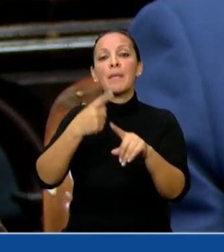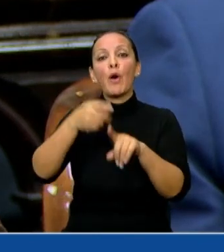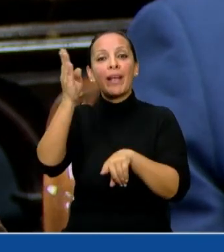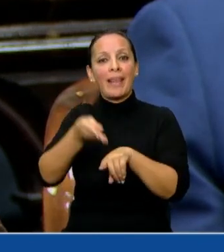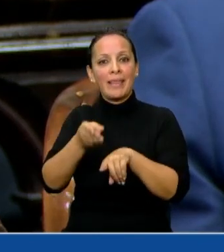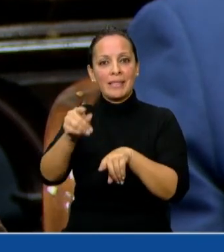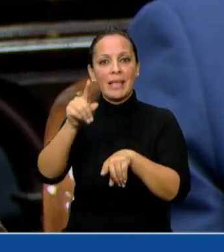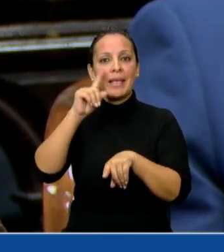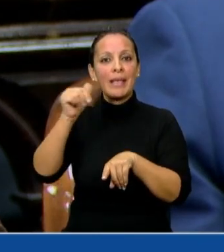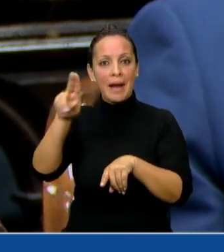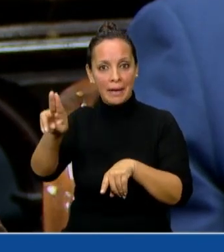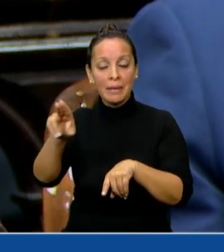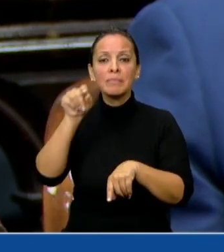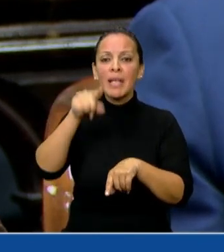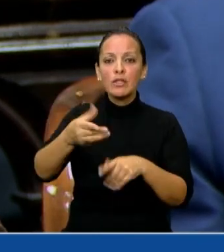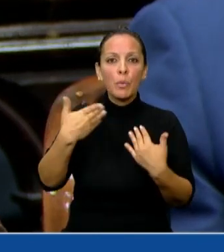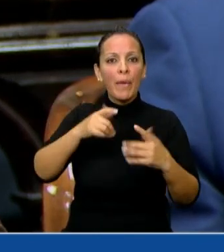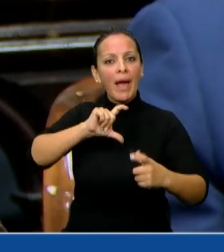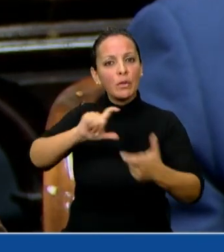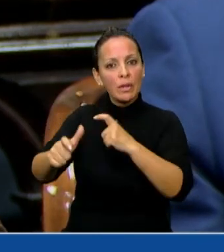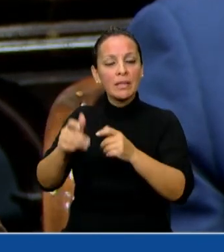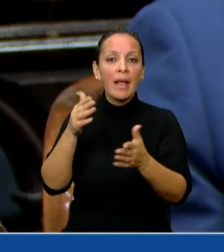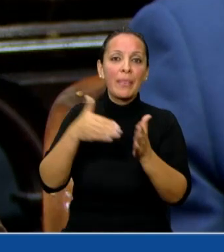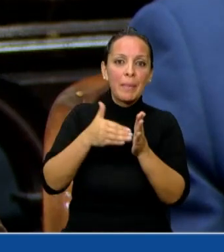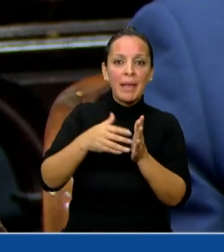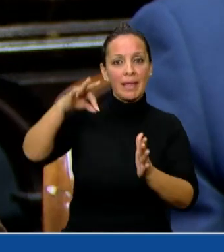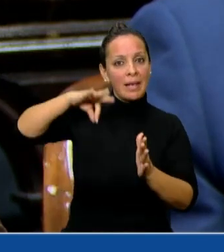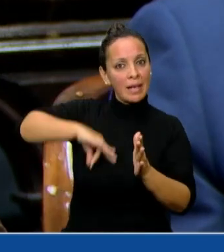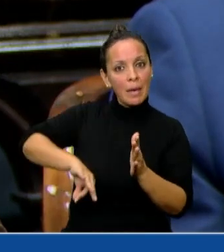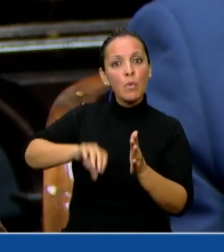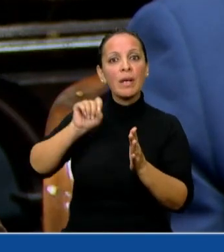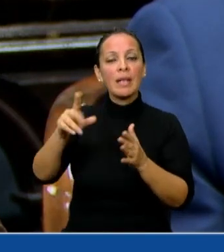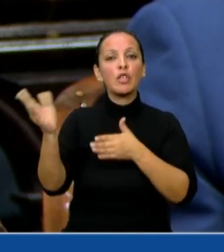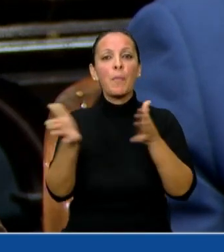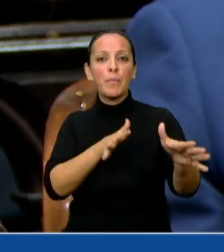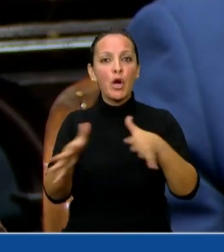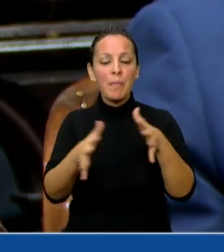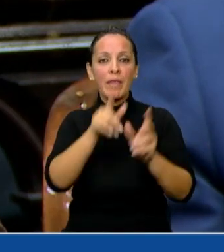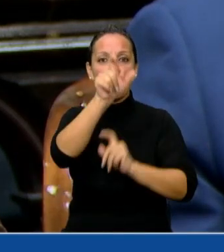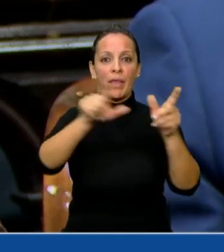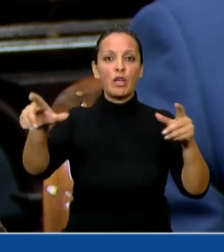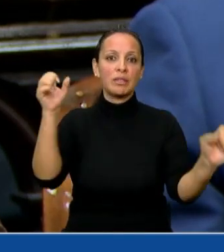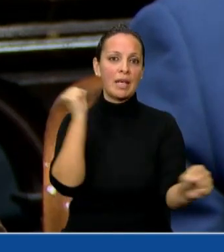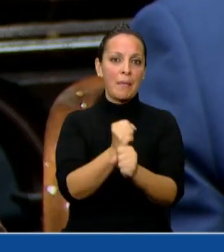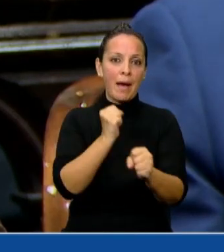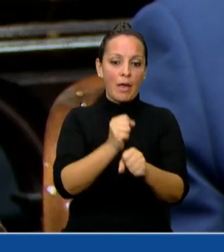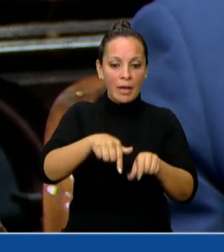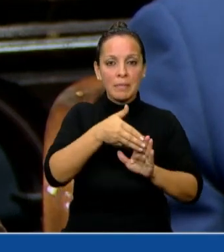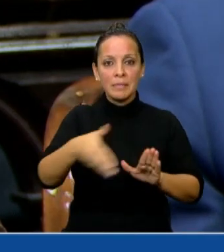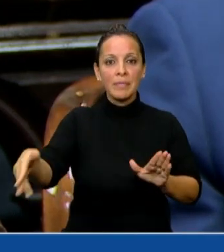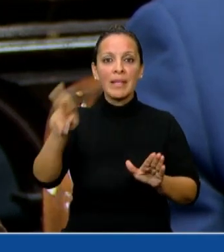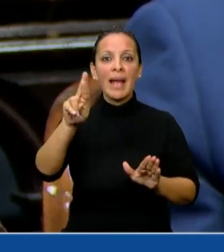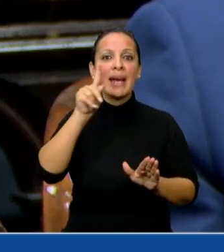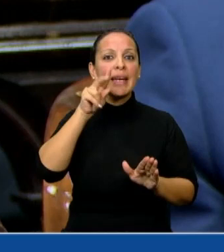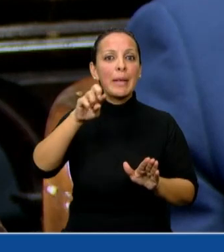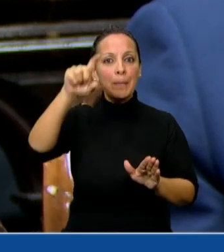IAR, actualizable por la remuneración imponible promedio de los trabajadores estables de aquí en más RIPTE.